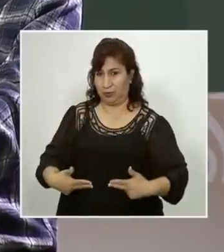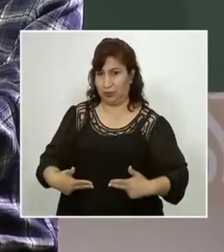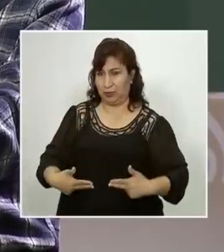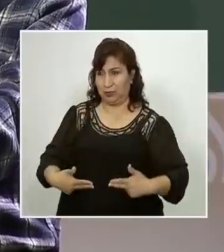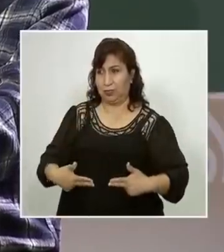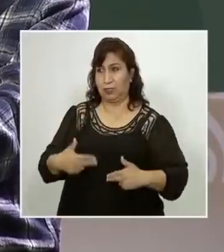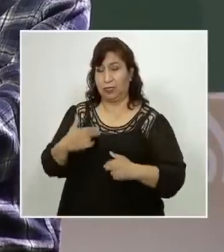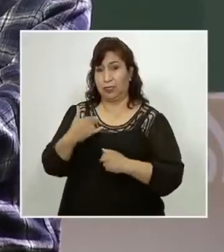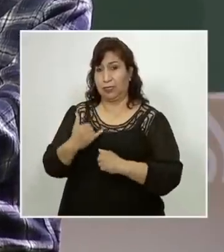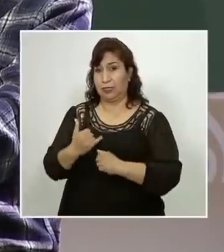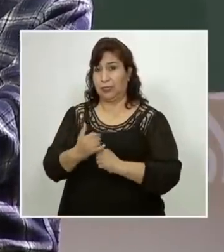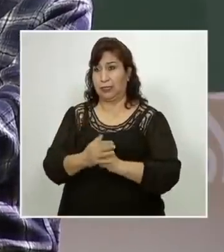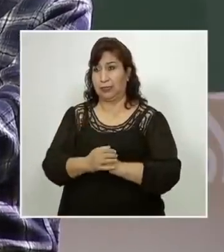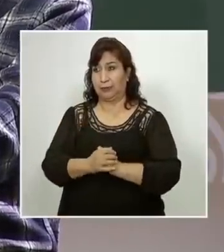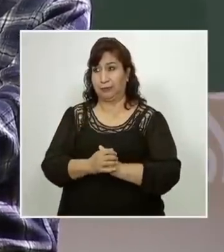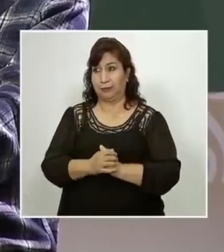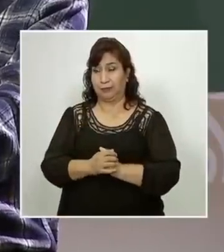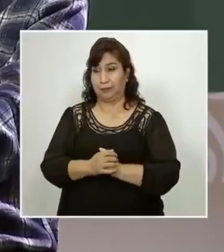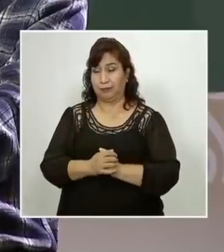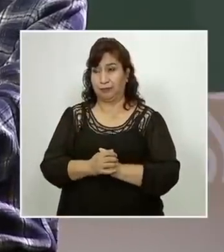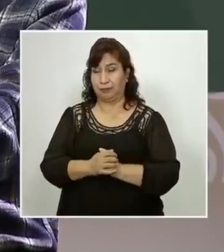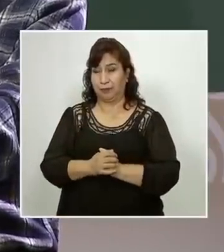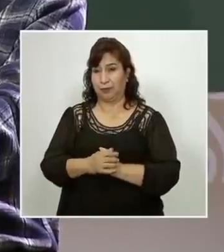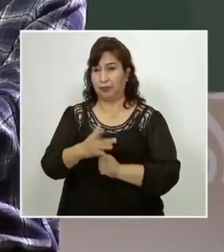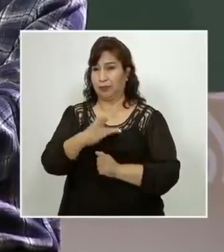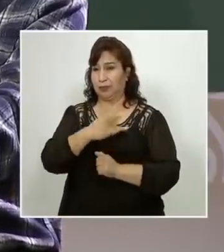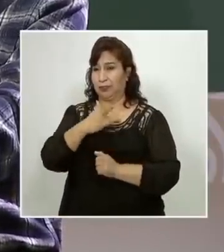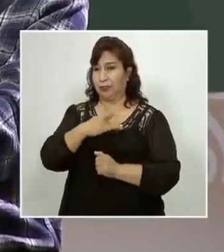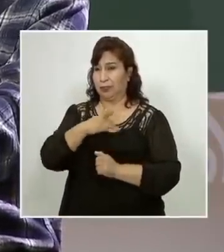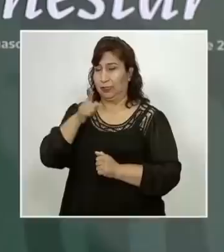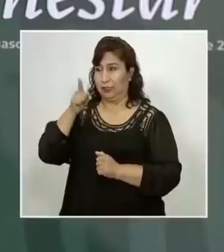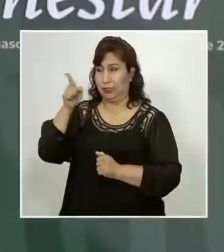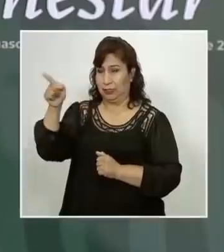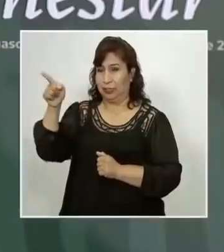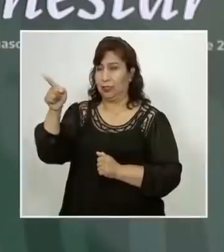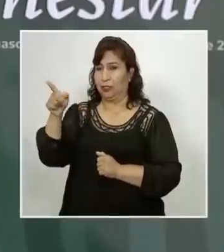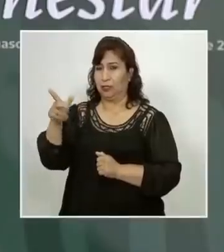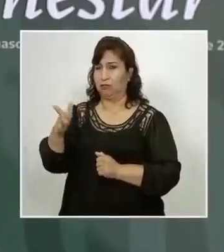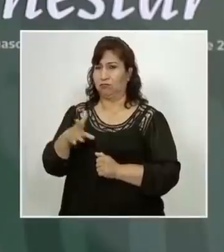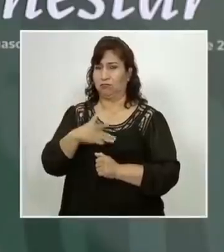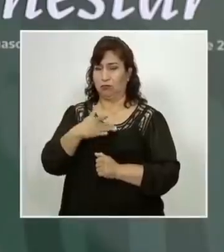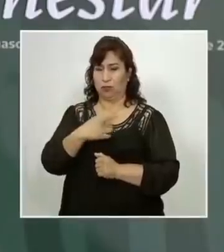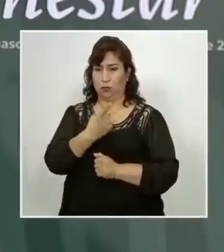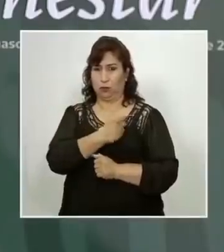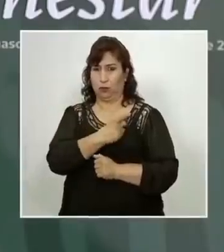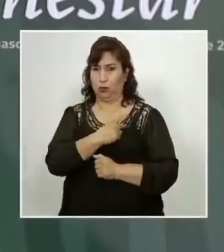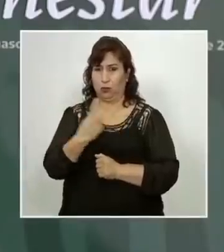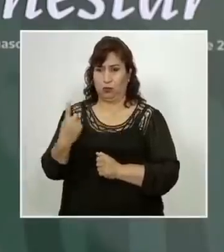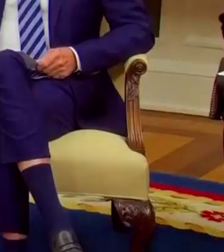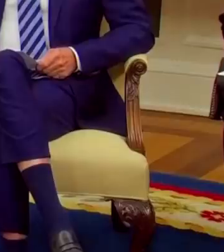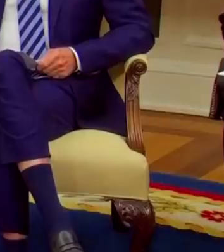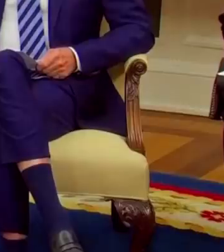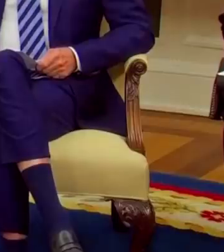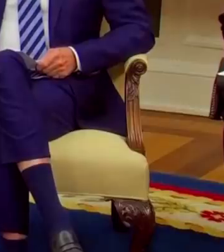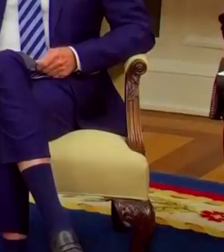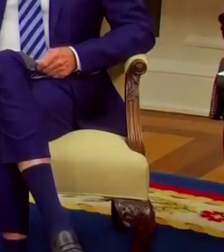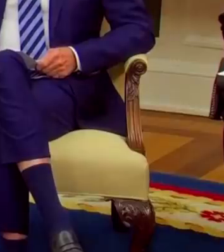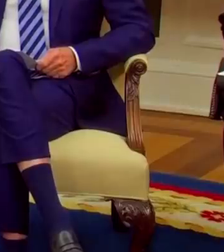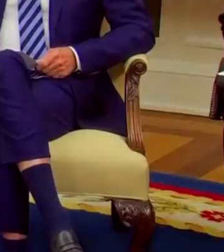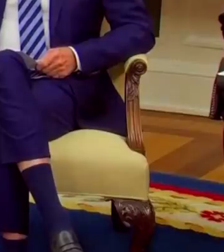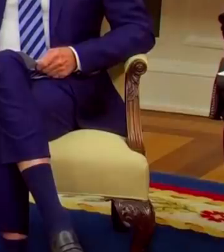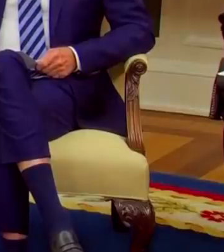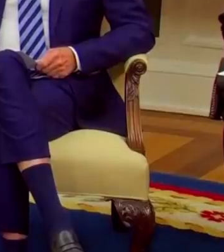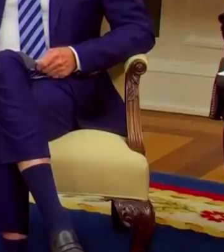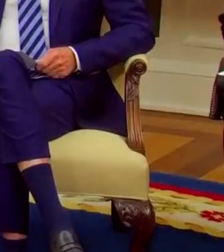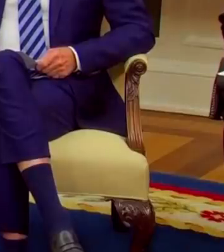que sintiera que no estaba solo en su